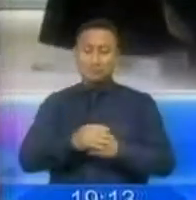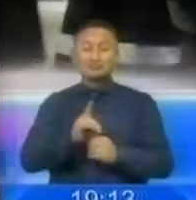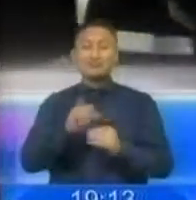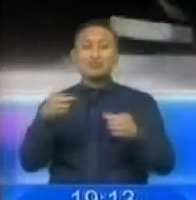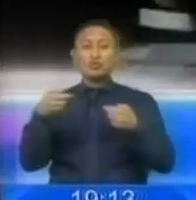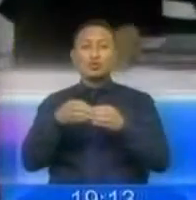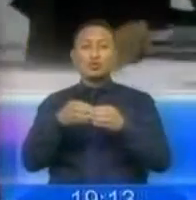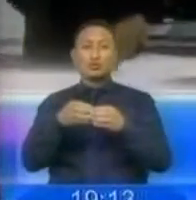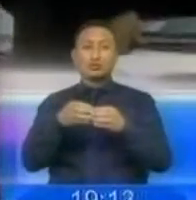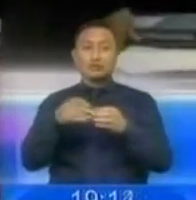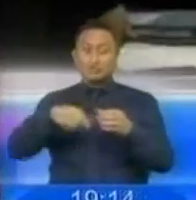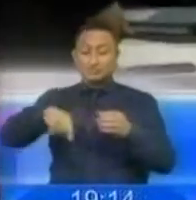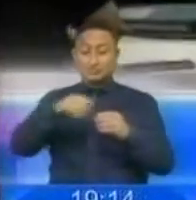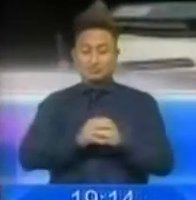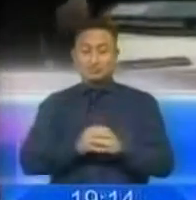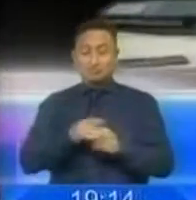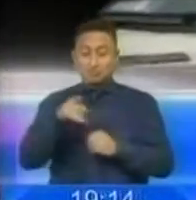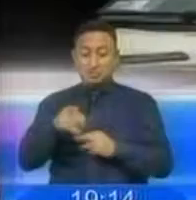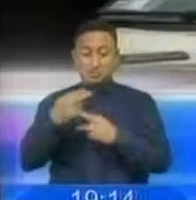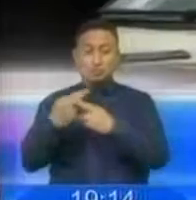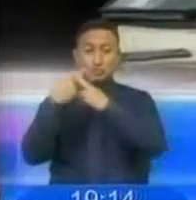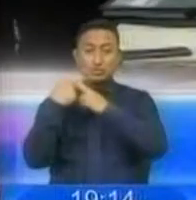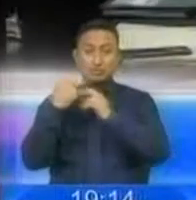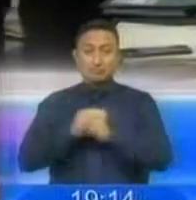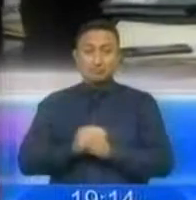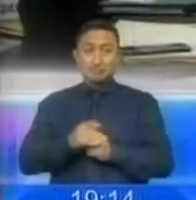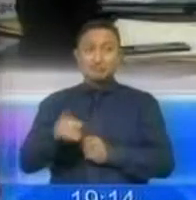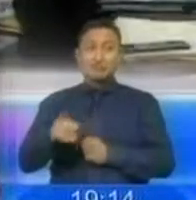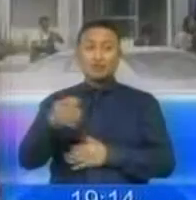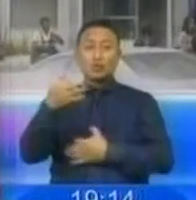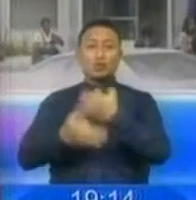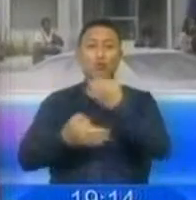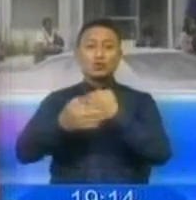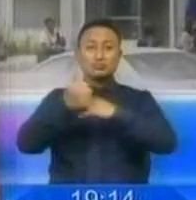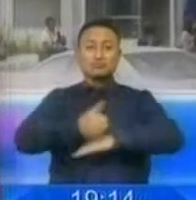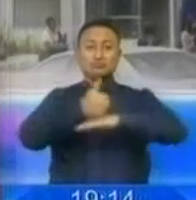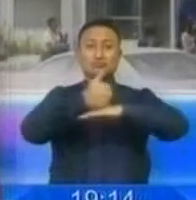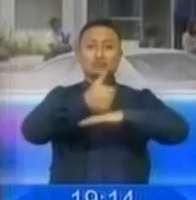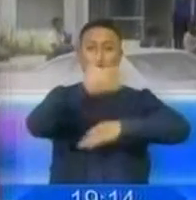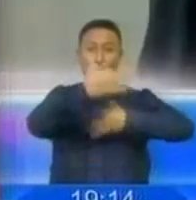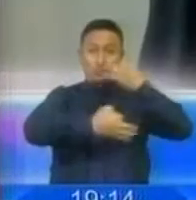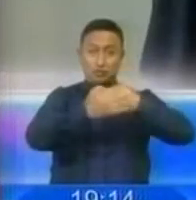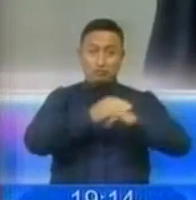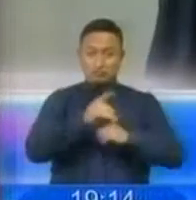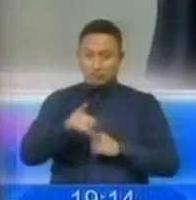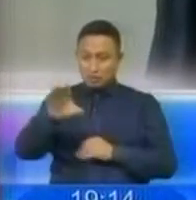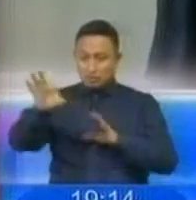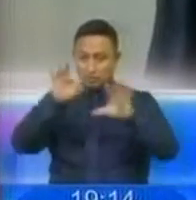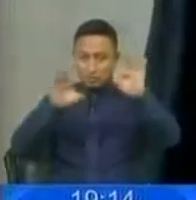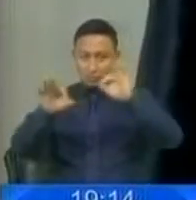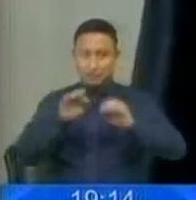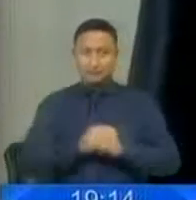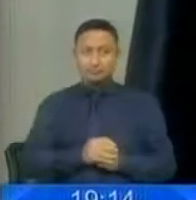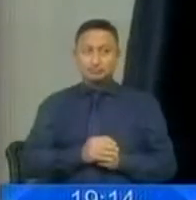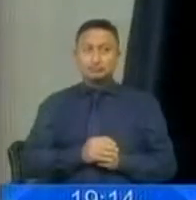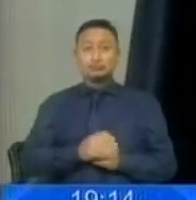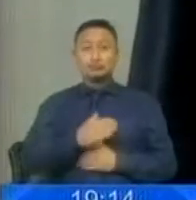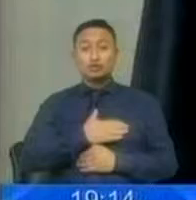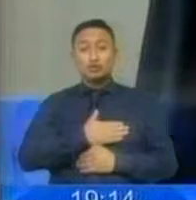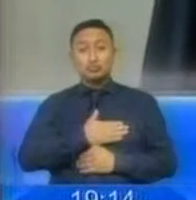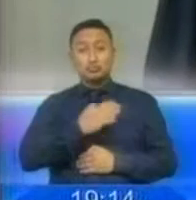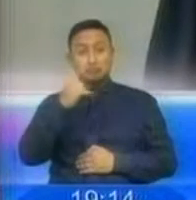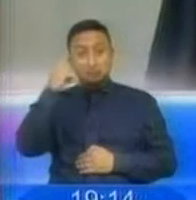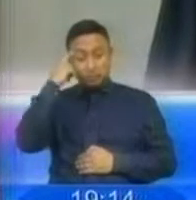comisión calificadora, que será la encargada de escoger a los jueces de la Corte Constitucional. Creo que